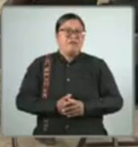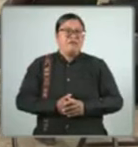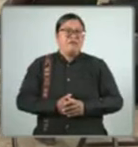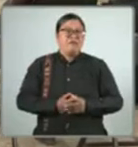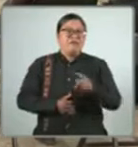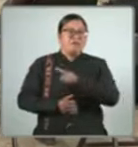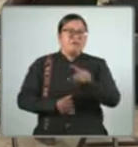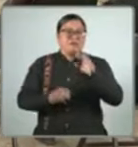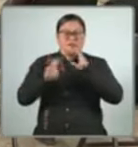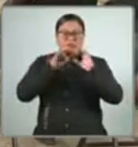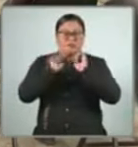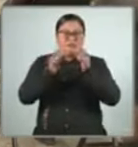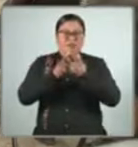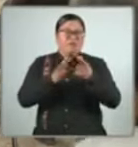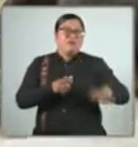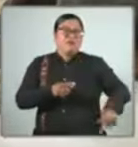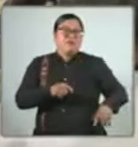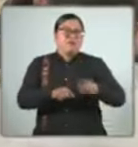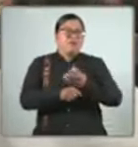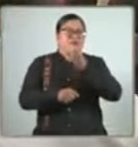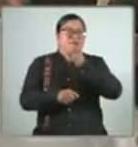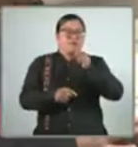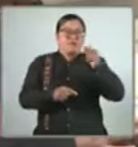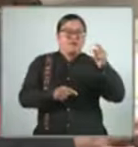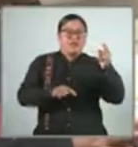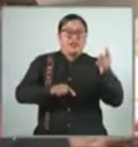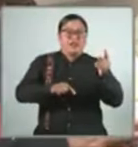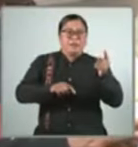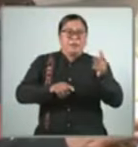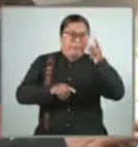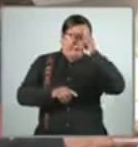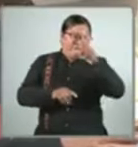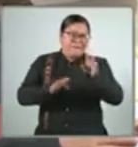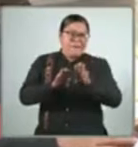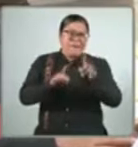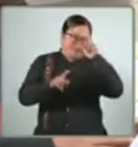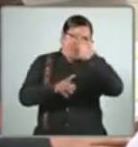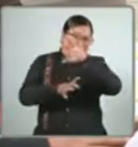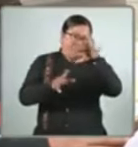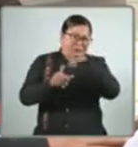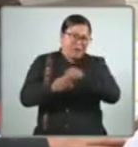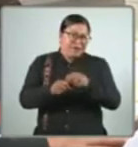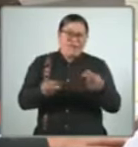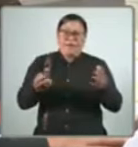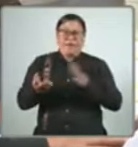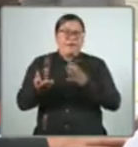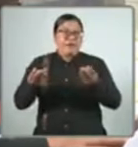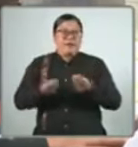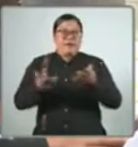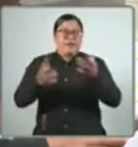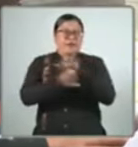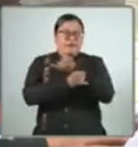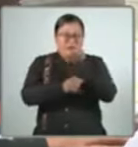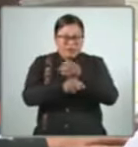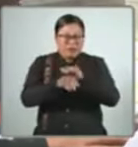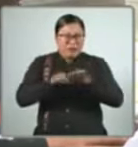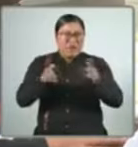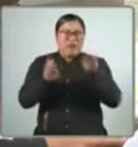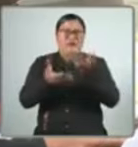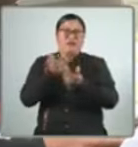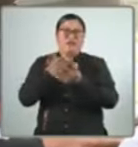de comunicación social del gobierno del estado no puede estar abatiendo, a estar informando de todo. Tiene que informar de todo lo que hace un